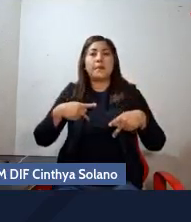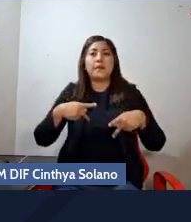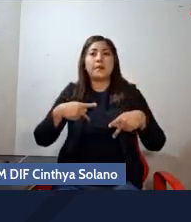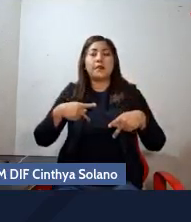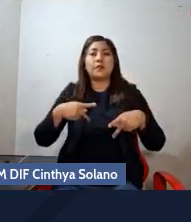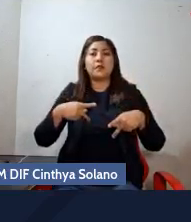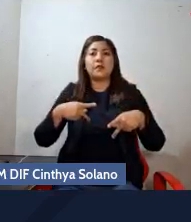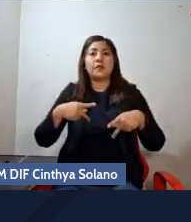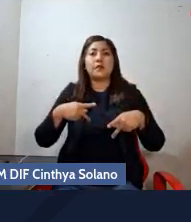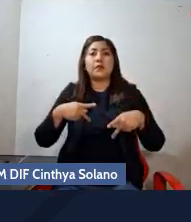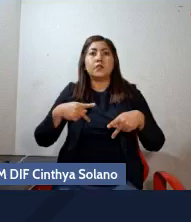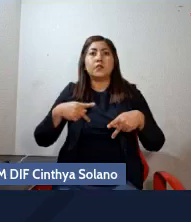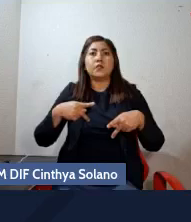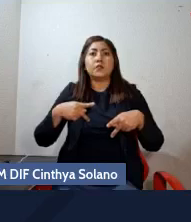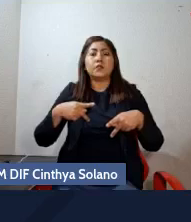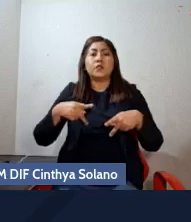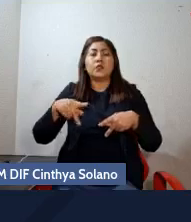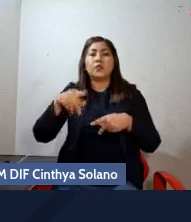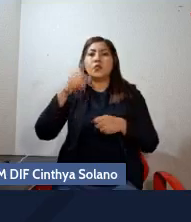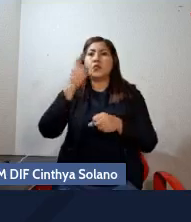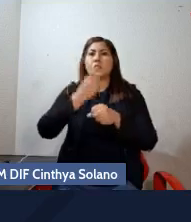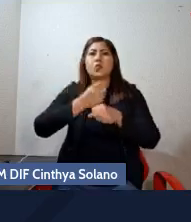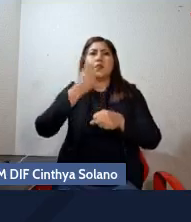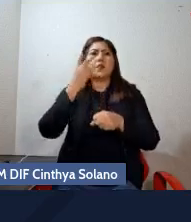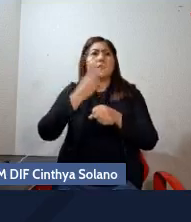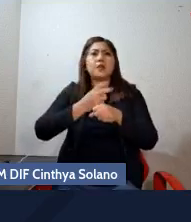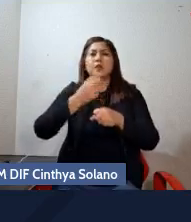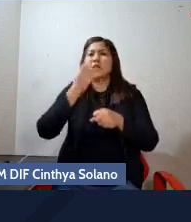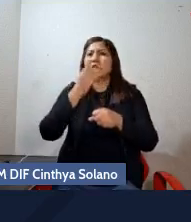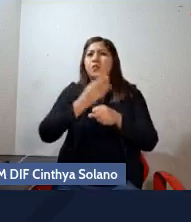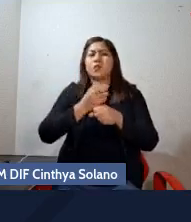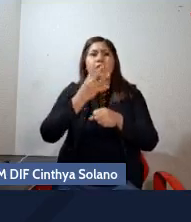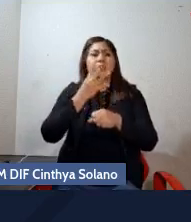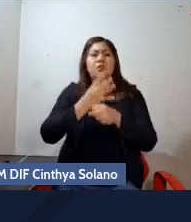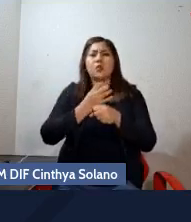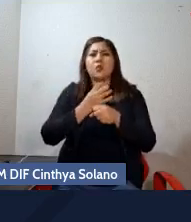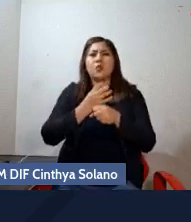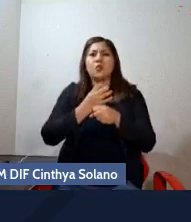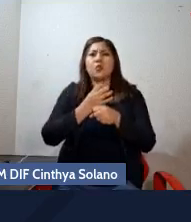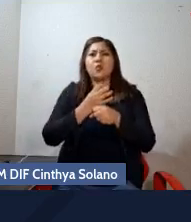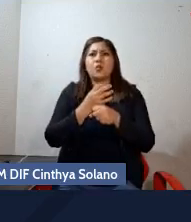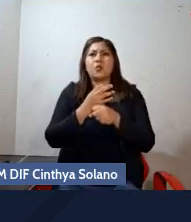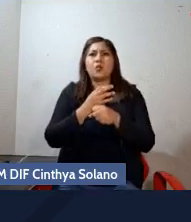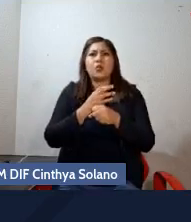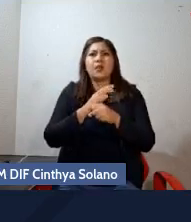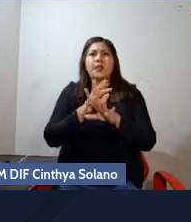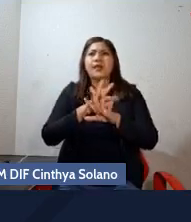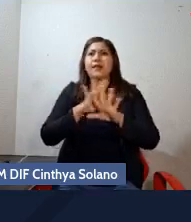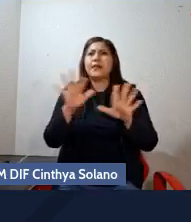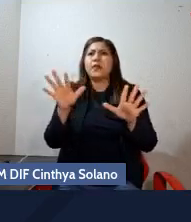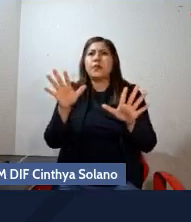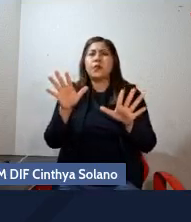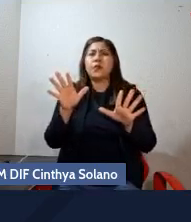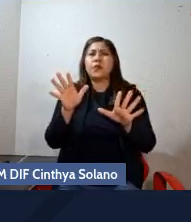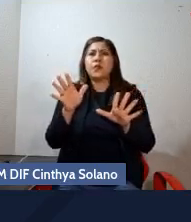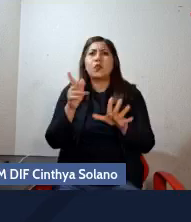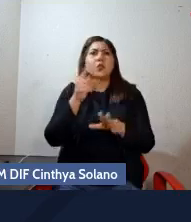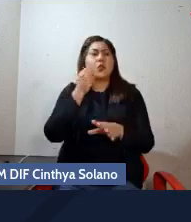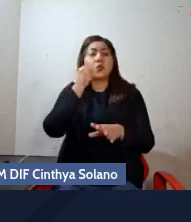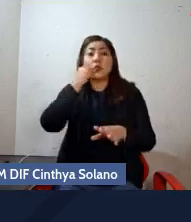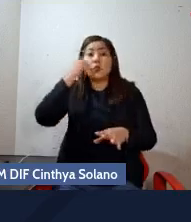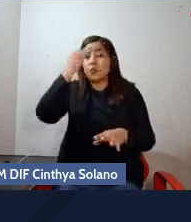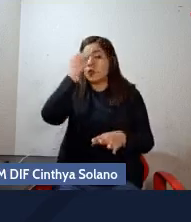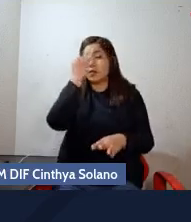en primera, segunda, tercera o cuarta etapa del proceso electoral, en cualquier tiempo, incluido dentro de cualquier